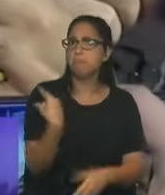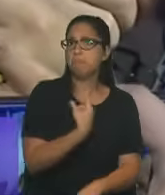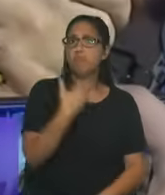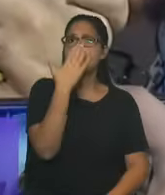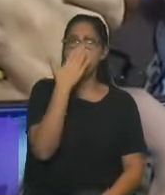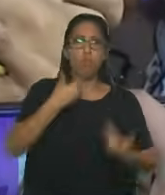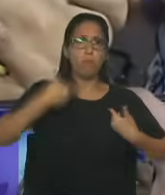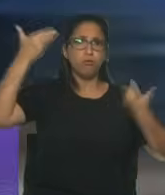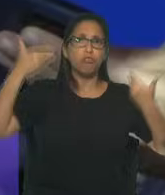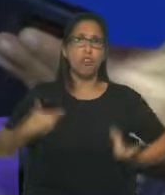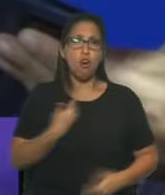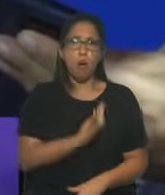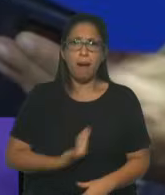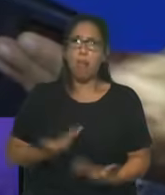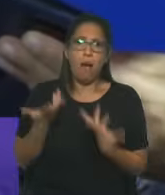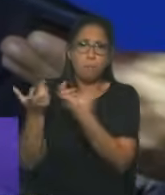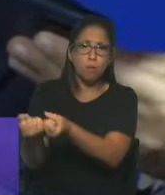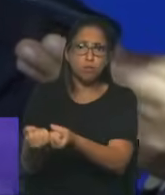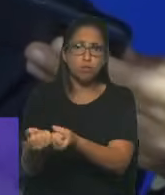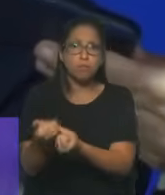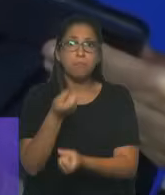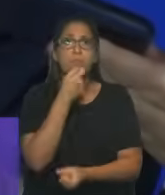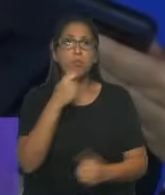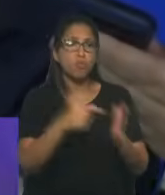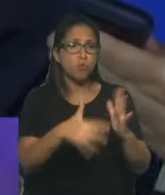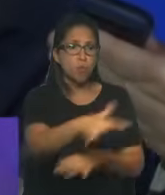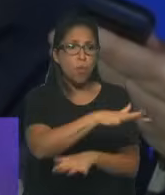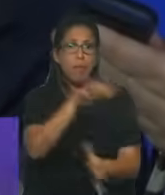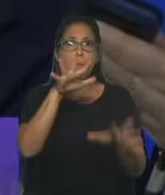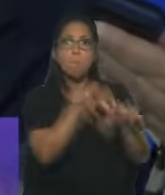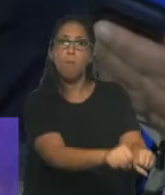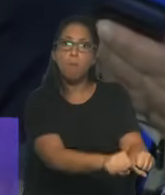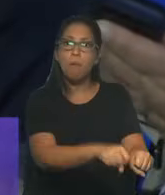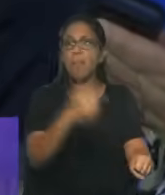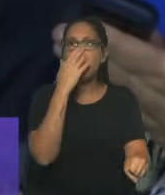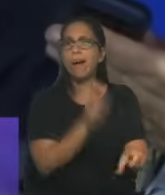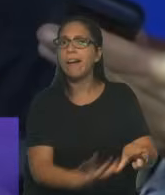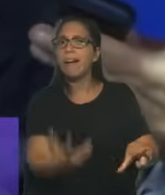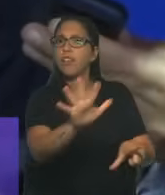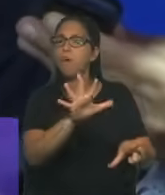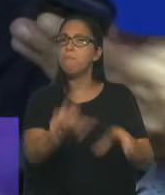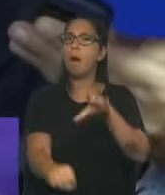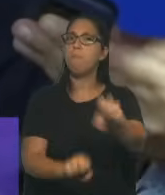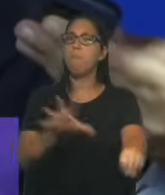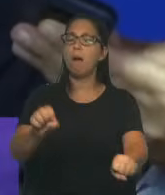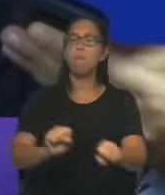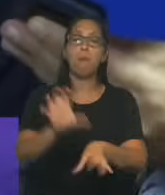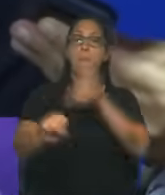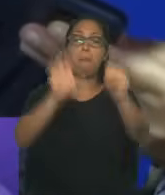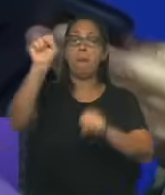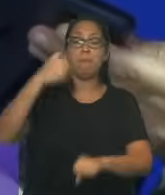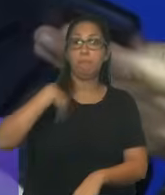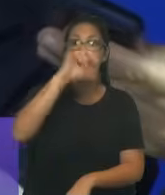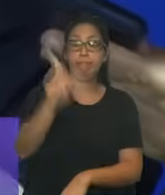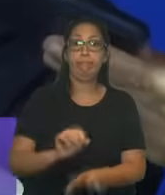este gobernador para apoyarlo. Toman una ciudad, después toman una región y después te van por el país. Y cuando te das cuenta te tomaron parte